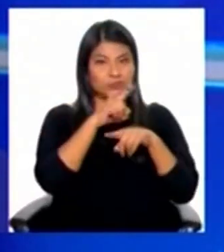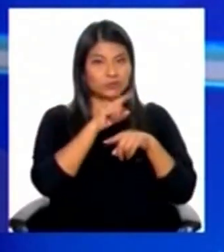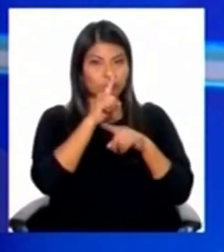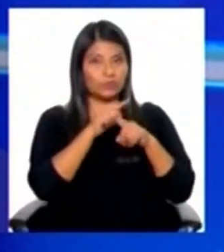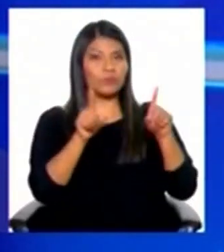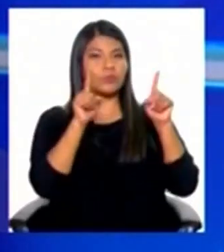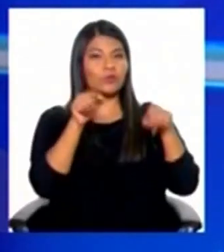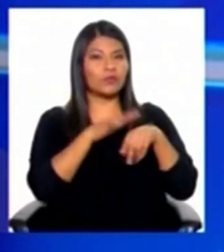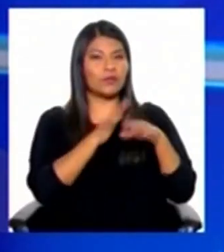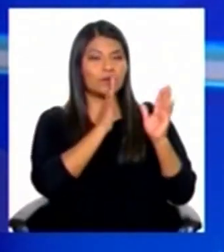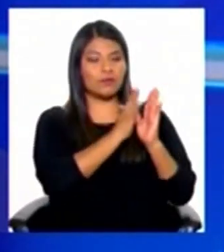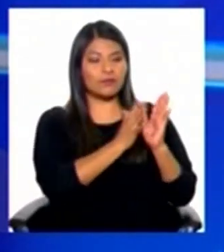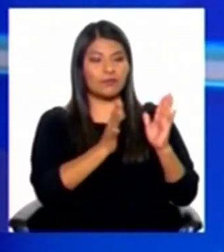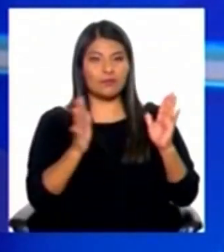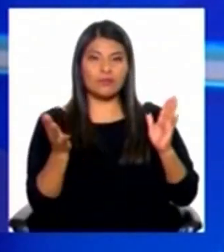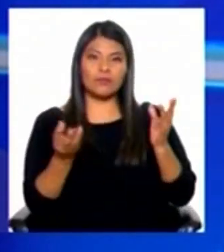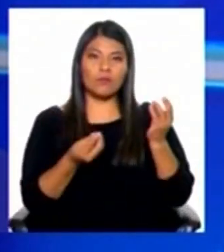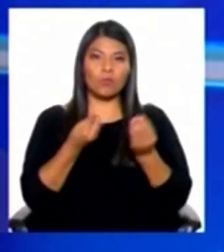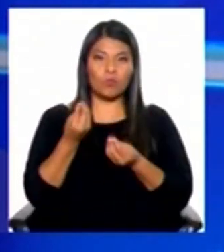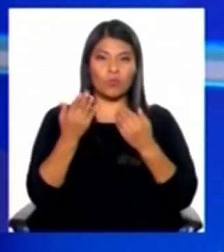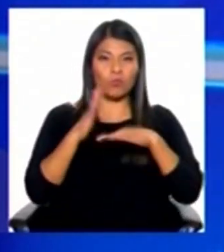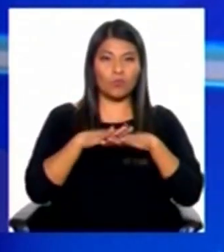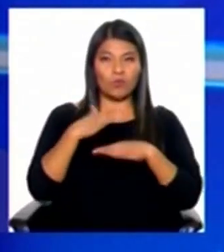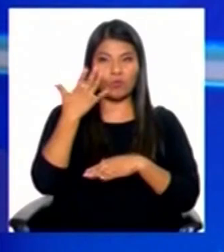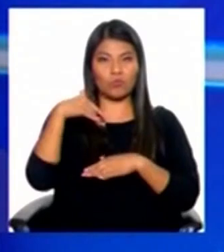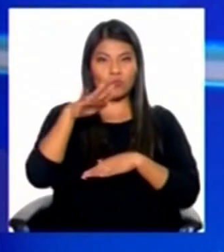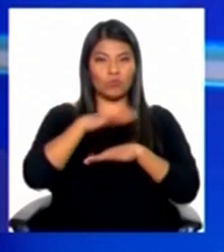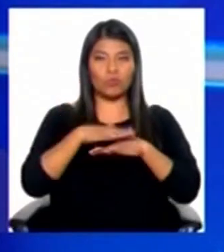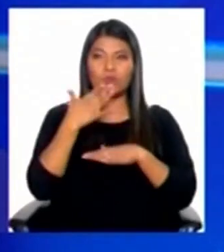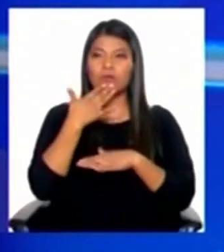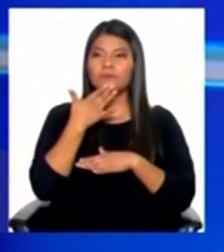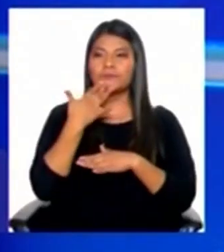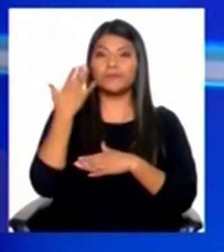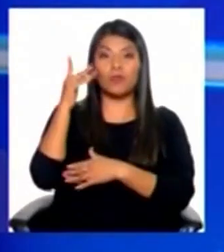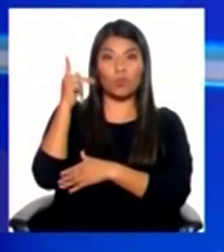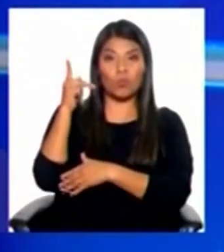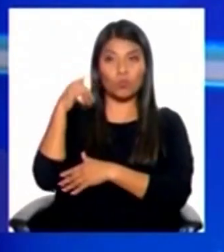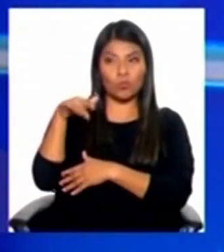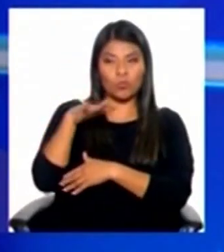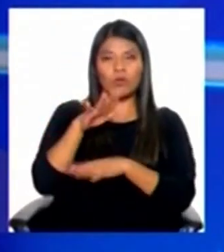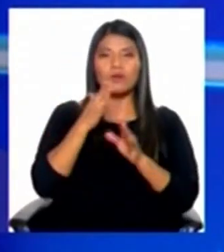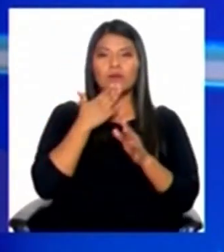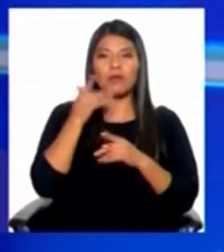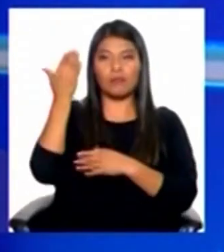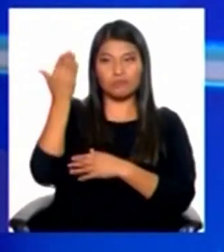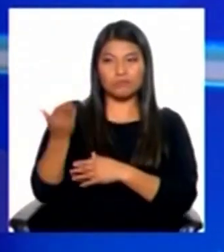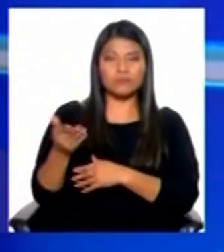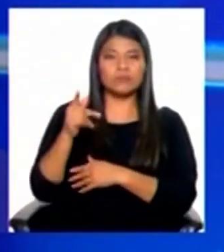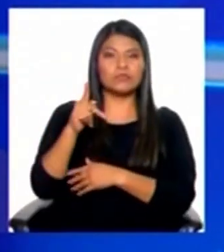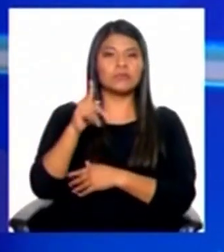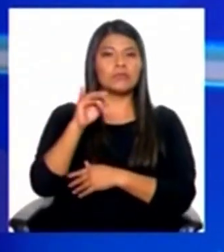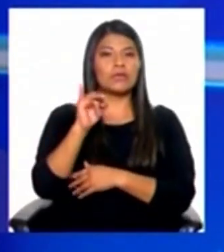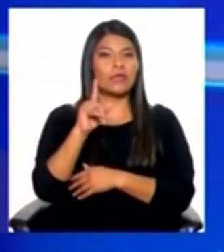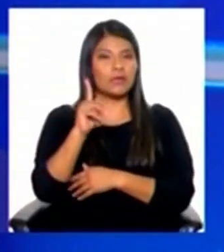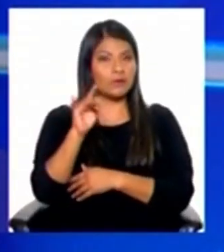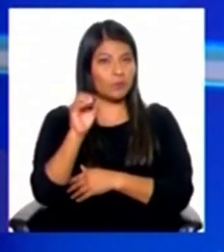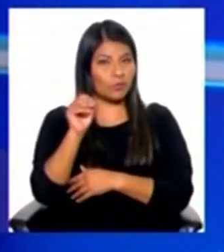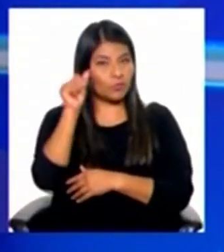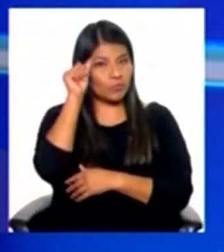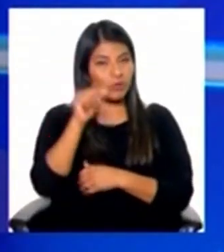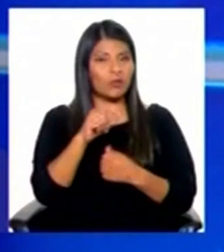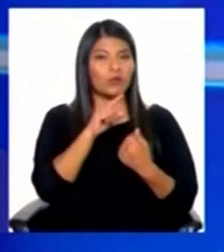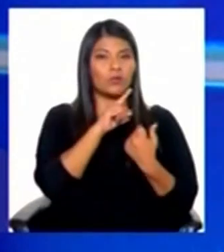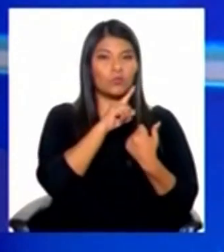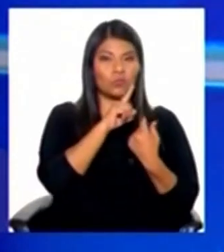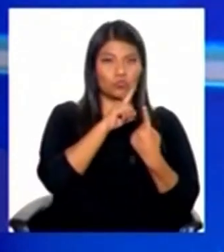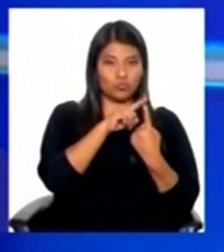Popular y también en contra de alguno de sus principales dirigentes, como por ejemplo Keiko Fujimori. Es el caso referido o así